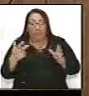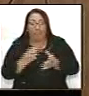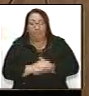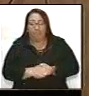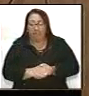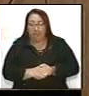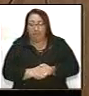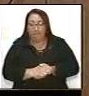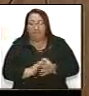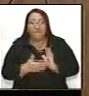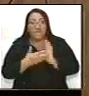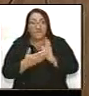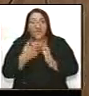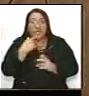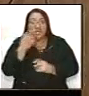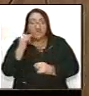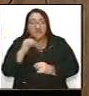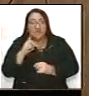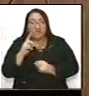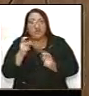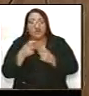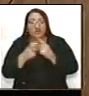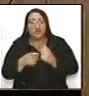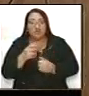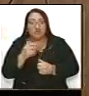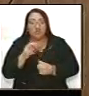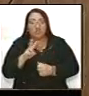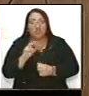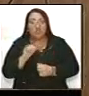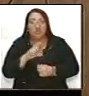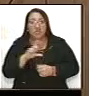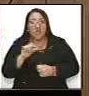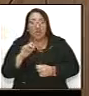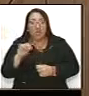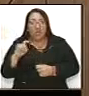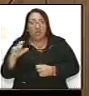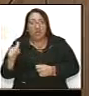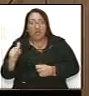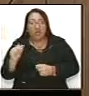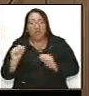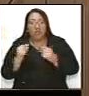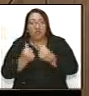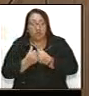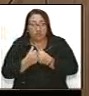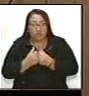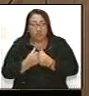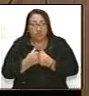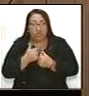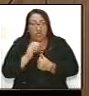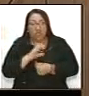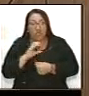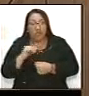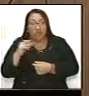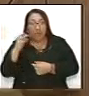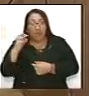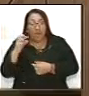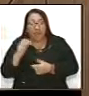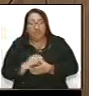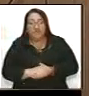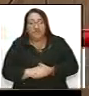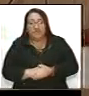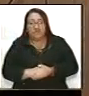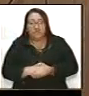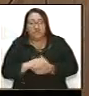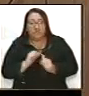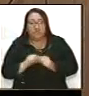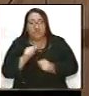3384-2018, presentado a iniciativa del señor congresista Armando Villanueva Mercado, del Grupo Parlamentario Acción Popular, el